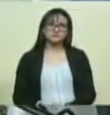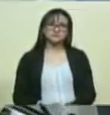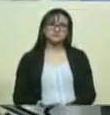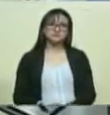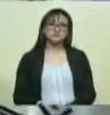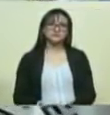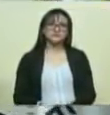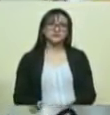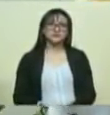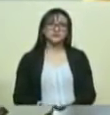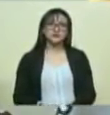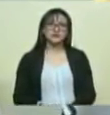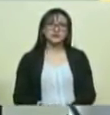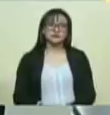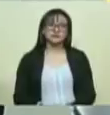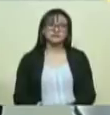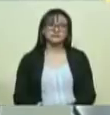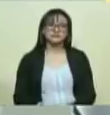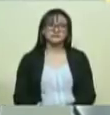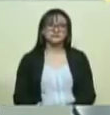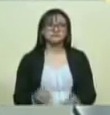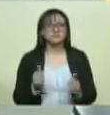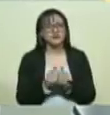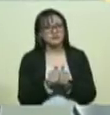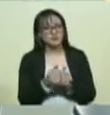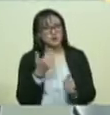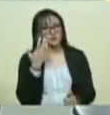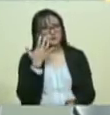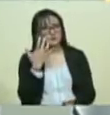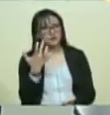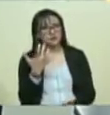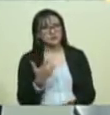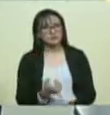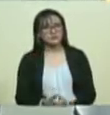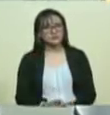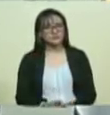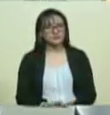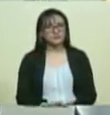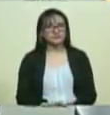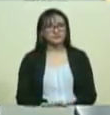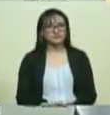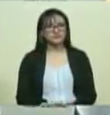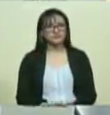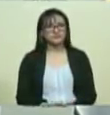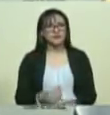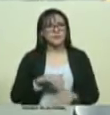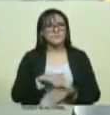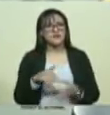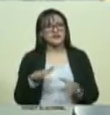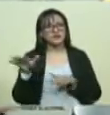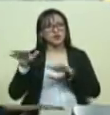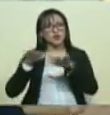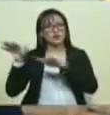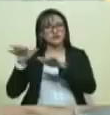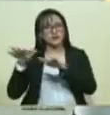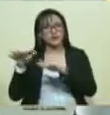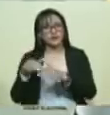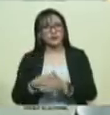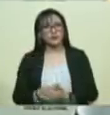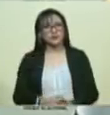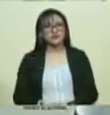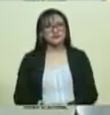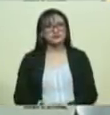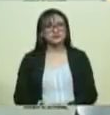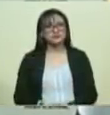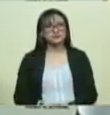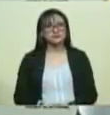de Marcos Cipriano, que es excomisario europeo, es ministro de Exteriores de Chipre, y de Jean-Pierre Bel,